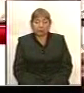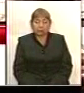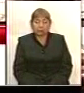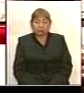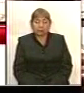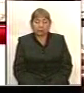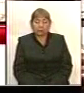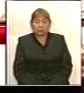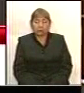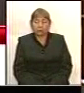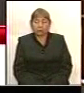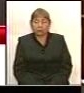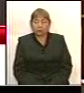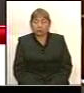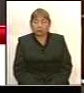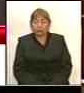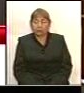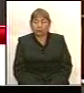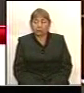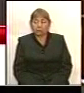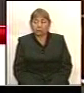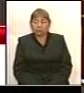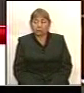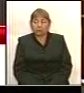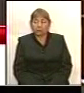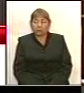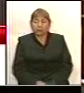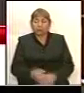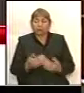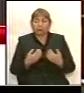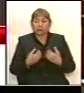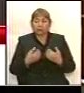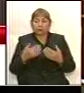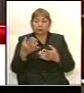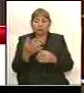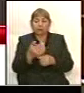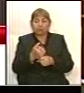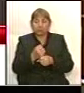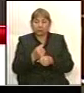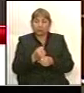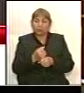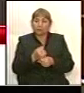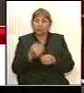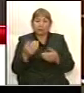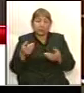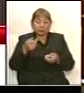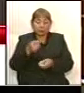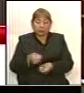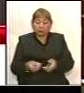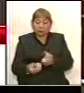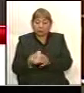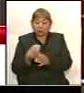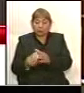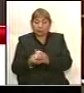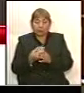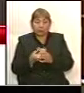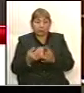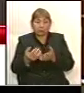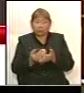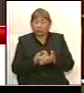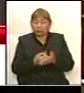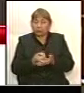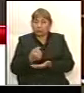Para terminar. 100 millones o más. Tenemos que rescatar que los agricultores que se acogieron al programa de